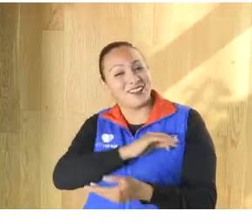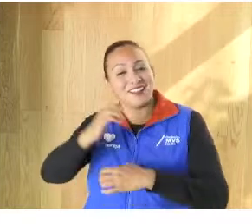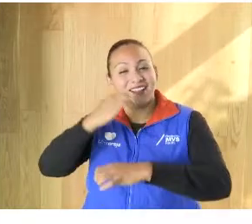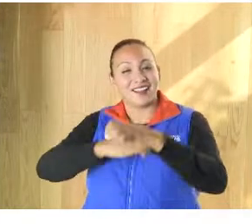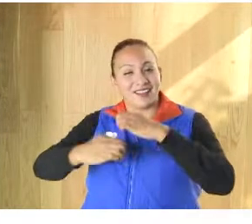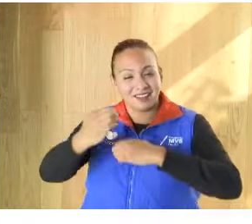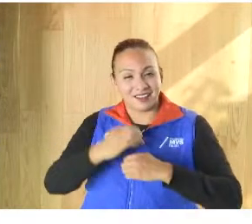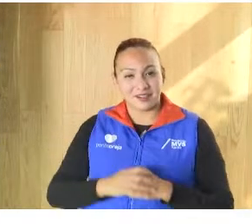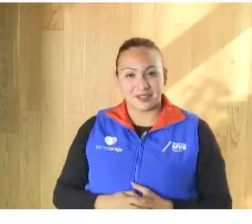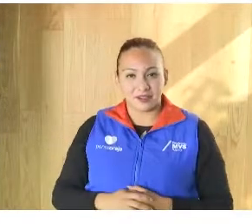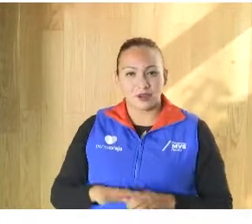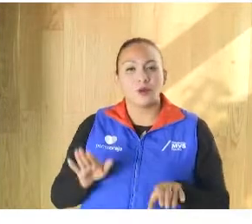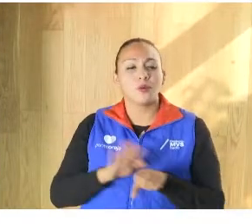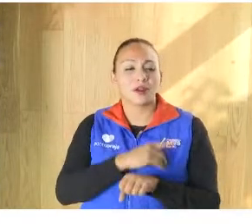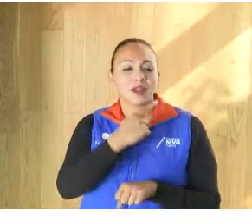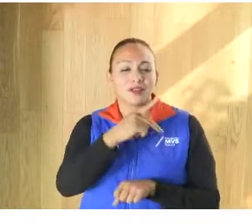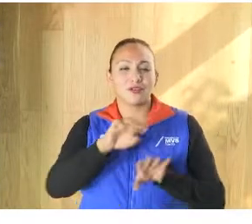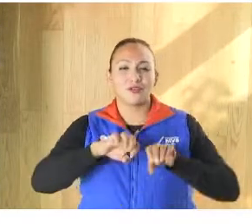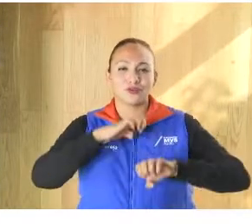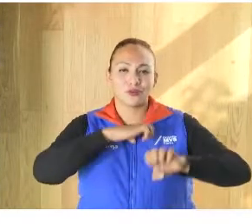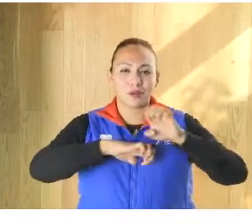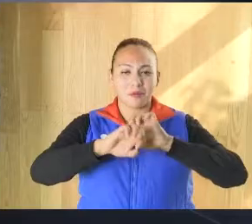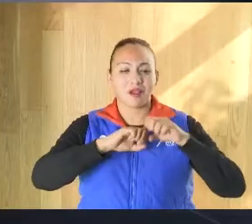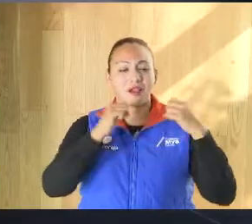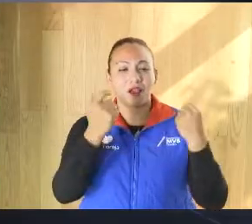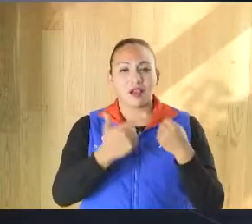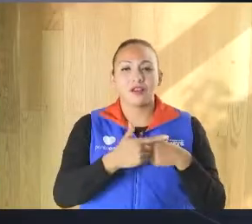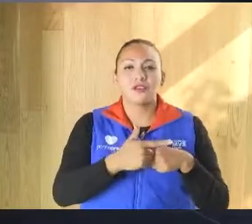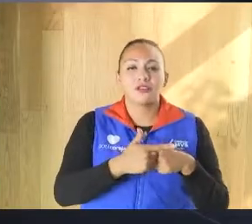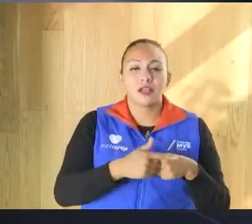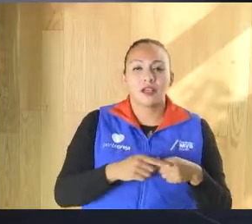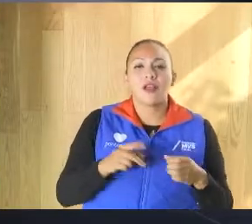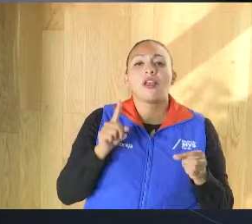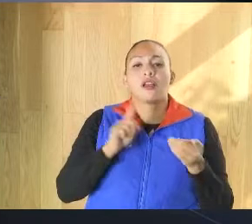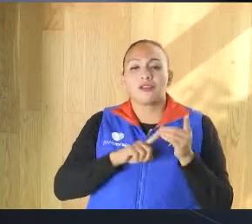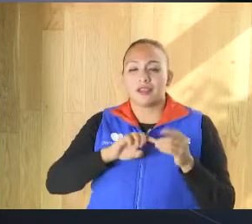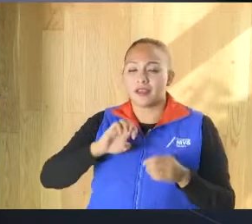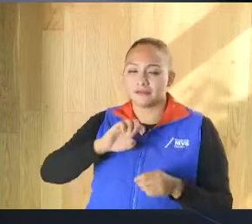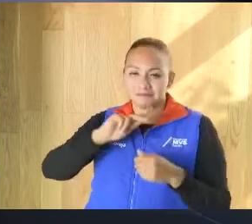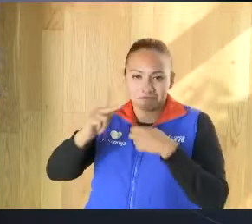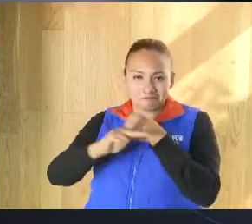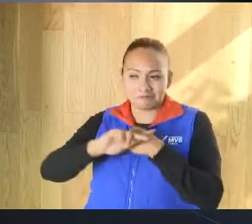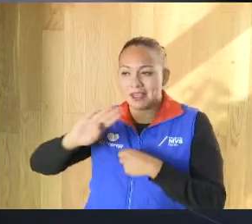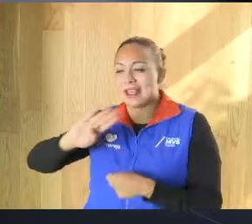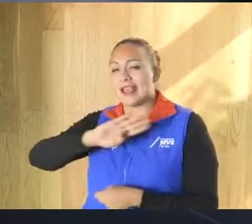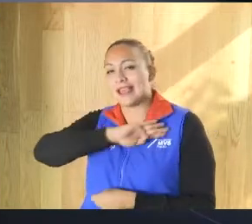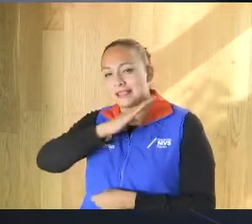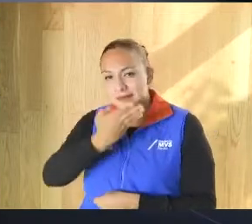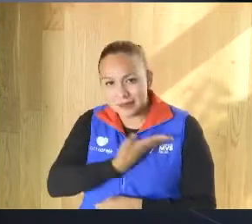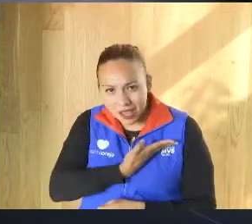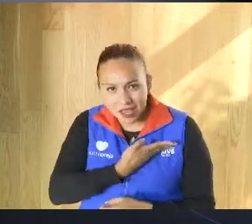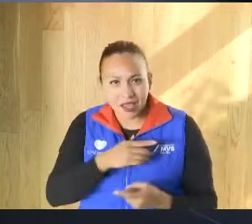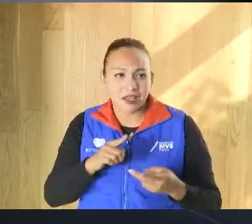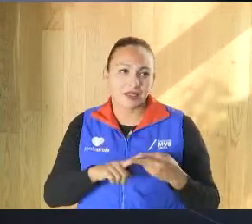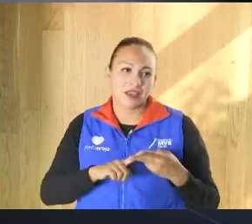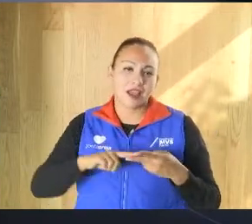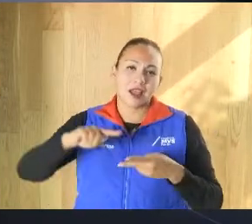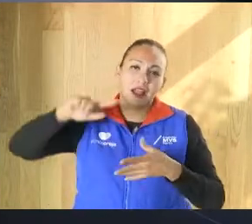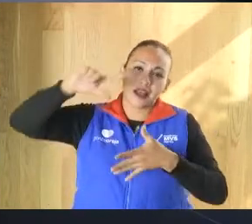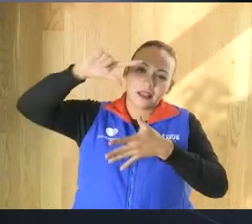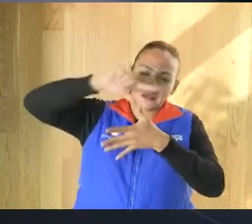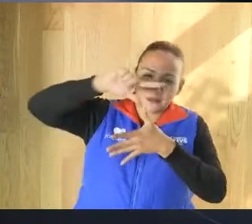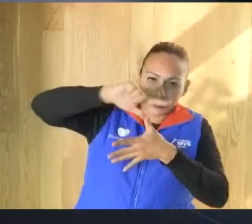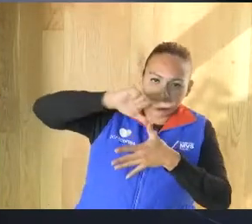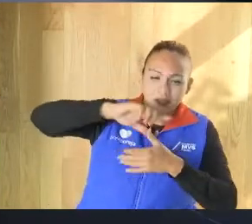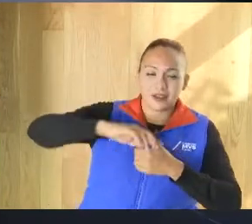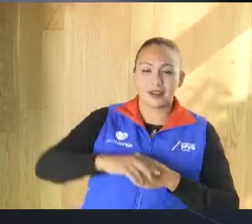las empresas y En que España, Latinoamérica, exacto. ¿no? Y por supuesto México. Y además que